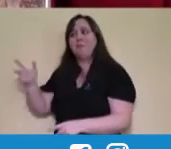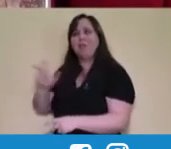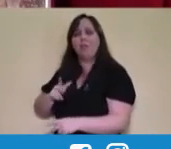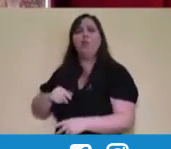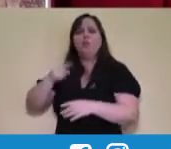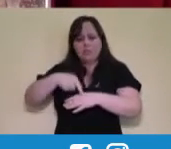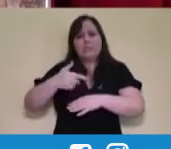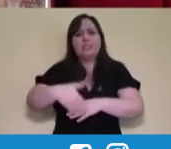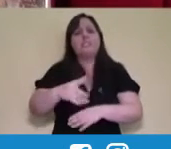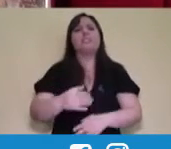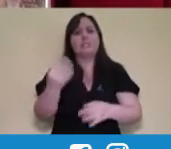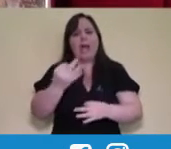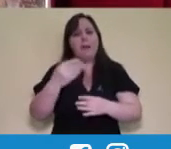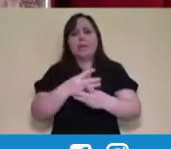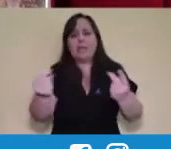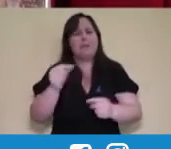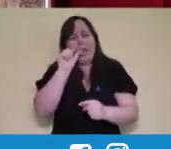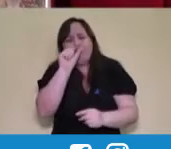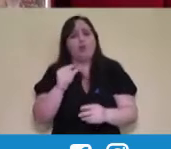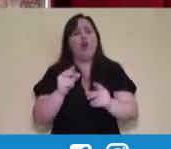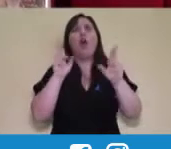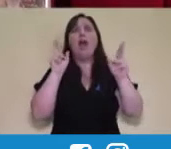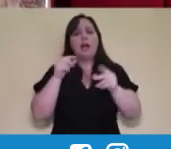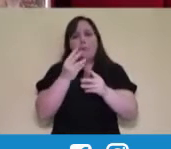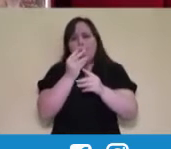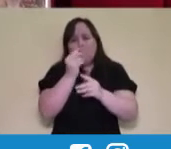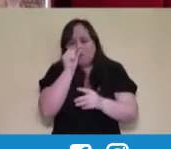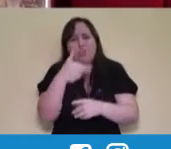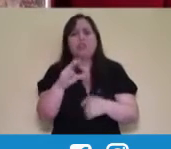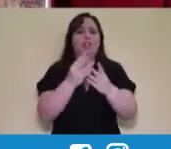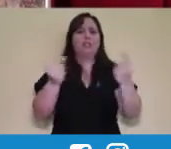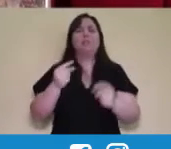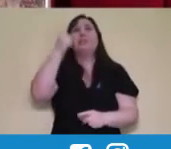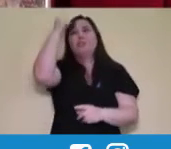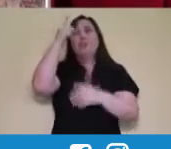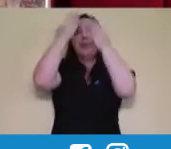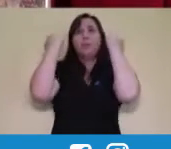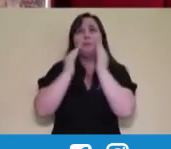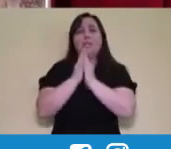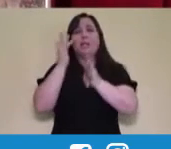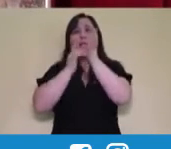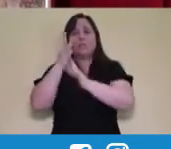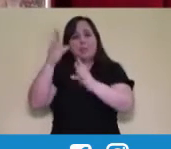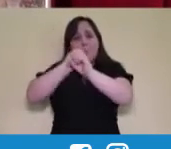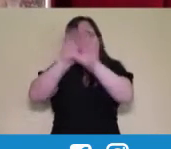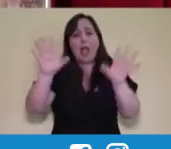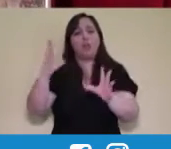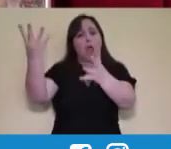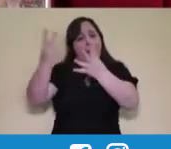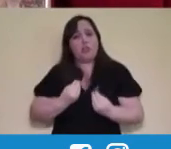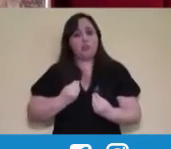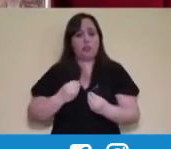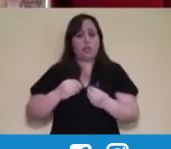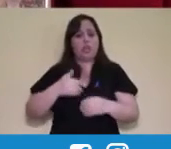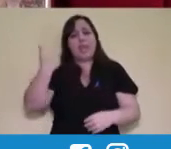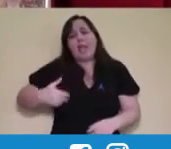pasará, hijo. Espero que pase pronto, que Dios nos ayude, que el Señor y la Virgen del Milagro del pueblo